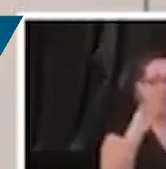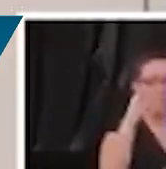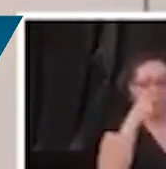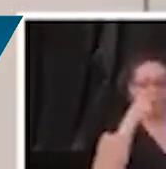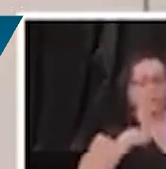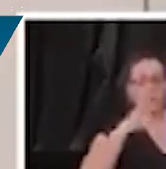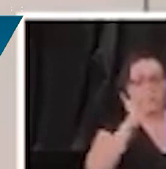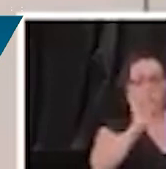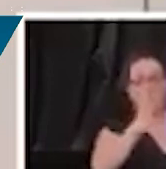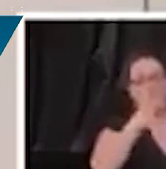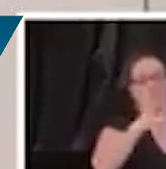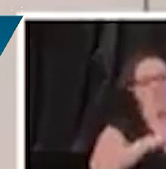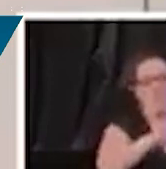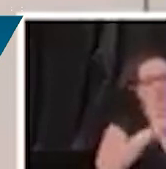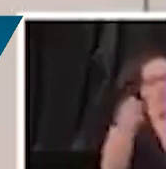al final,